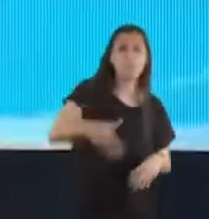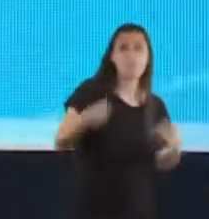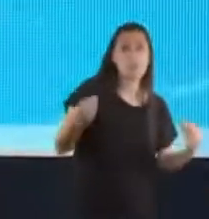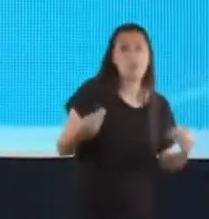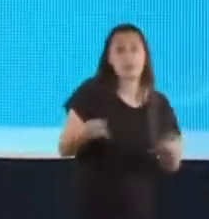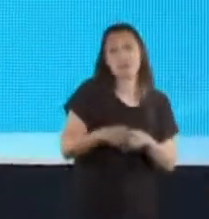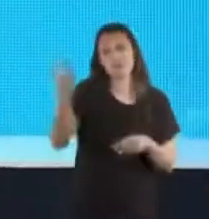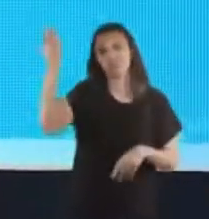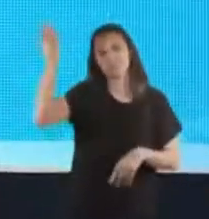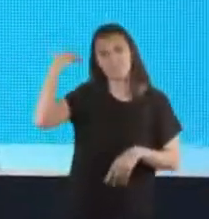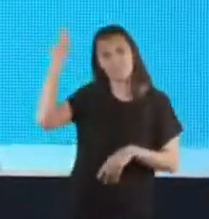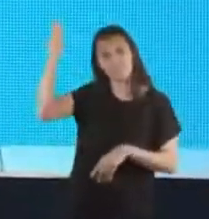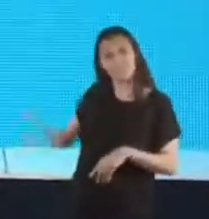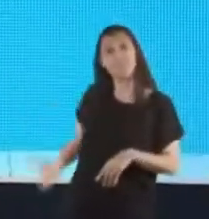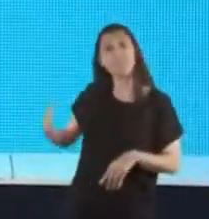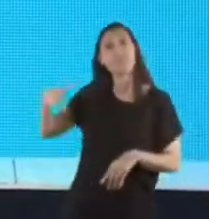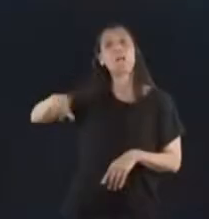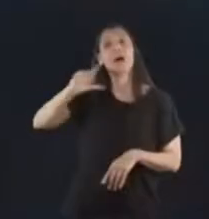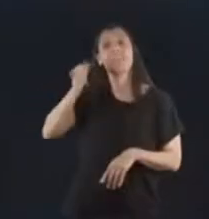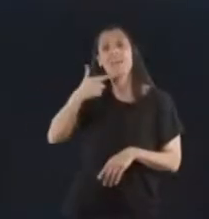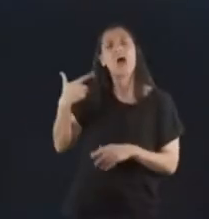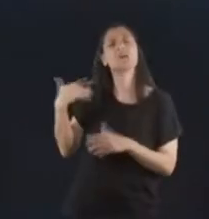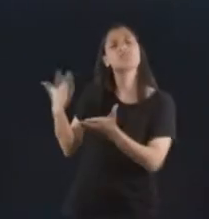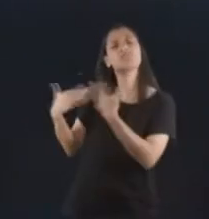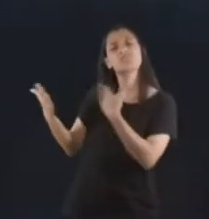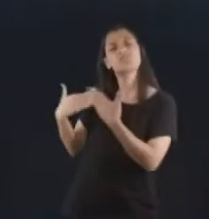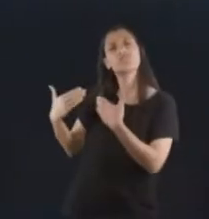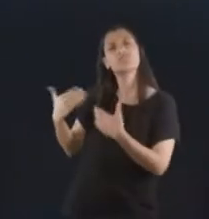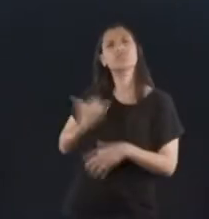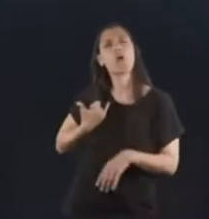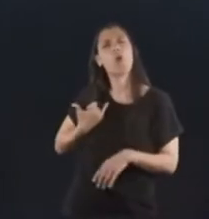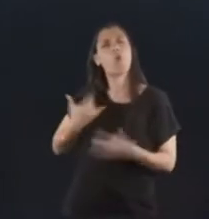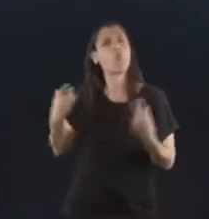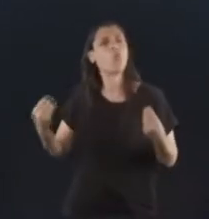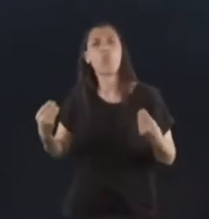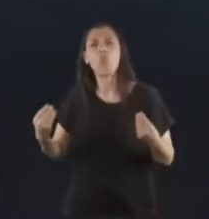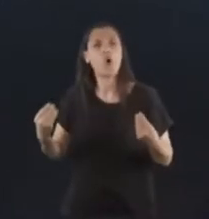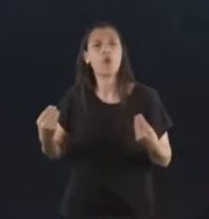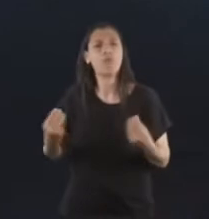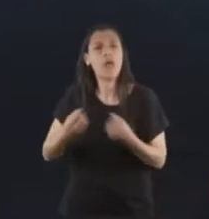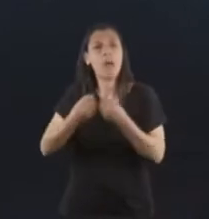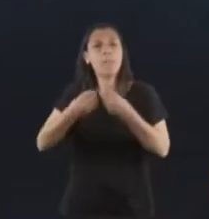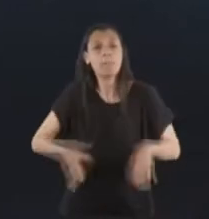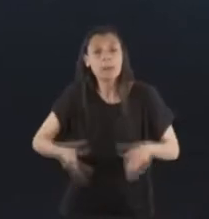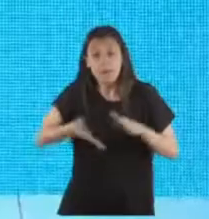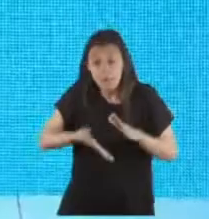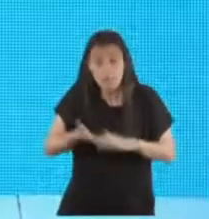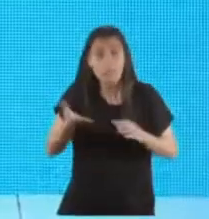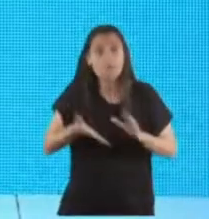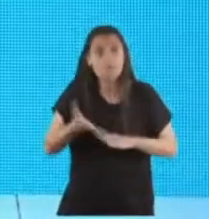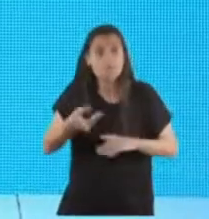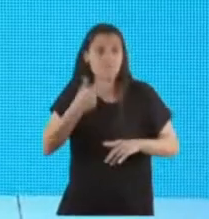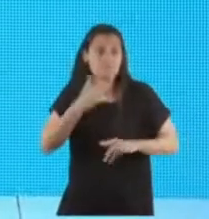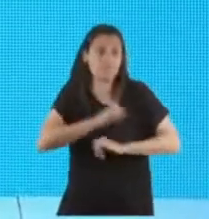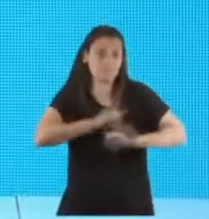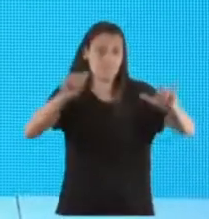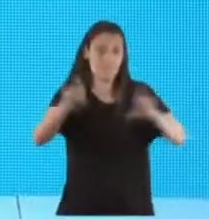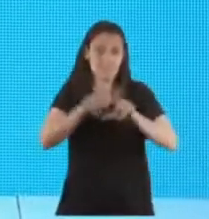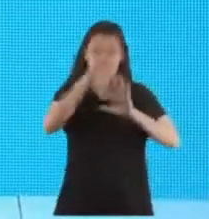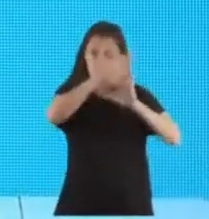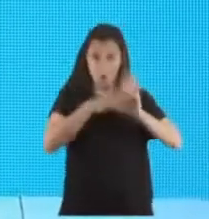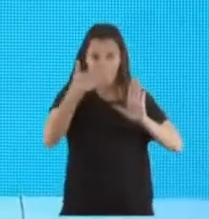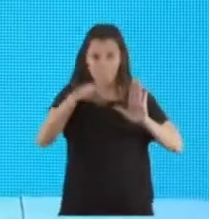con Matías hace algunos días de dónde poner en marcha esta medida, que ahora les cuento,